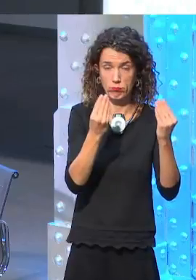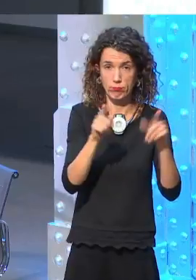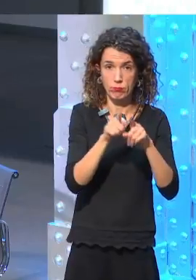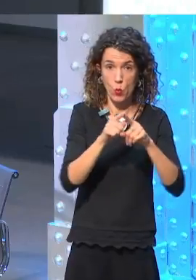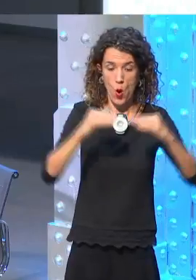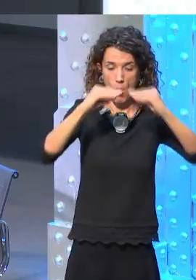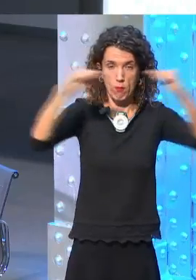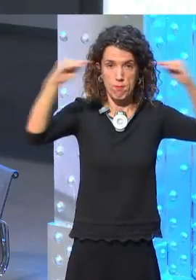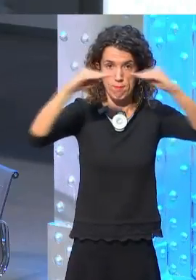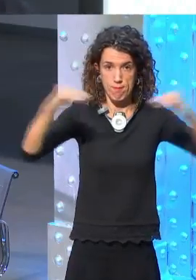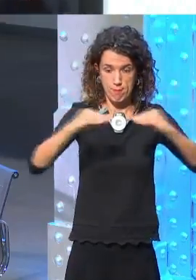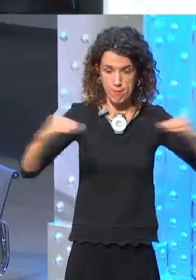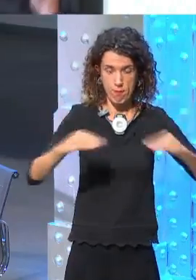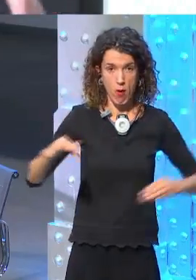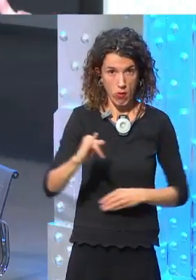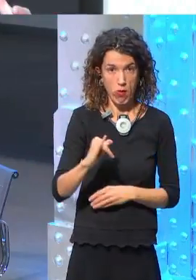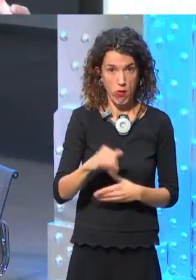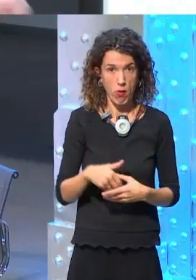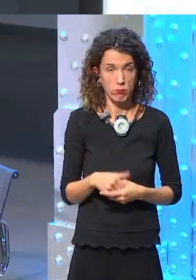estos volados,